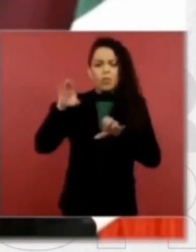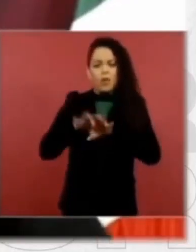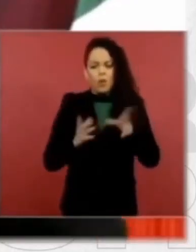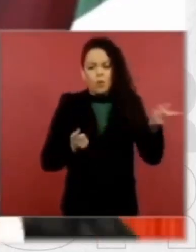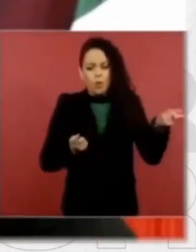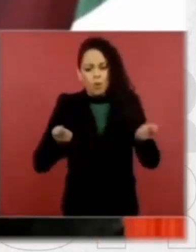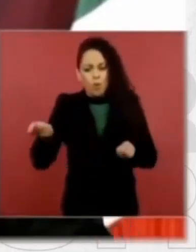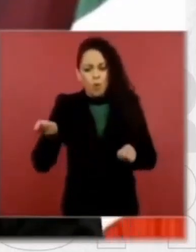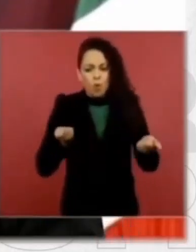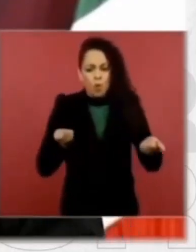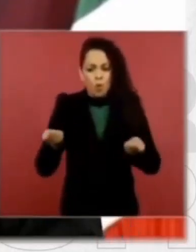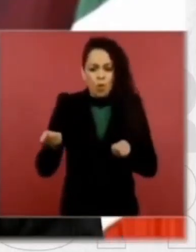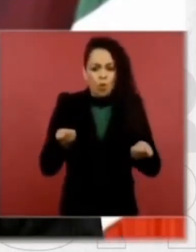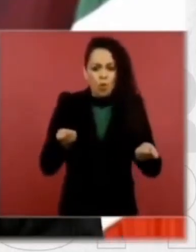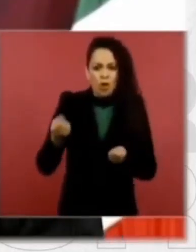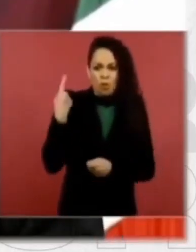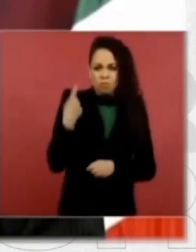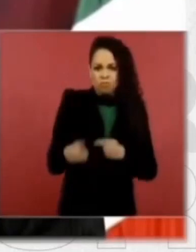en el país,